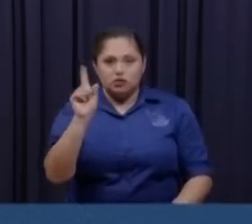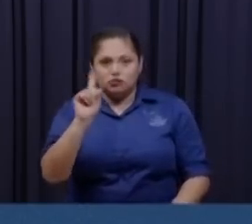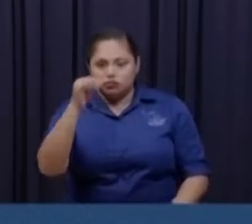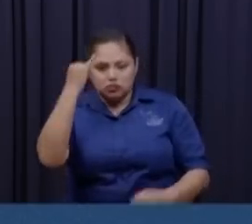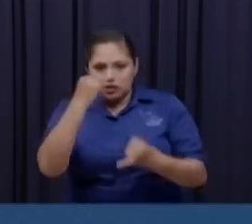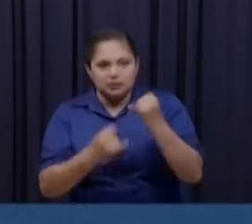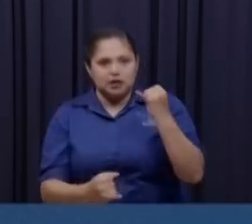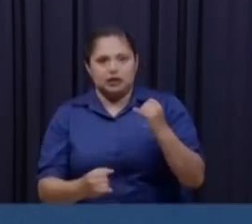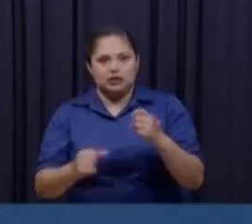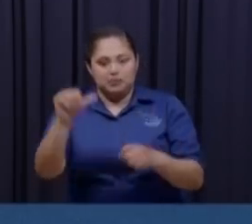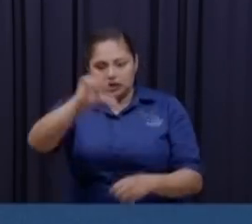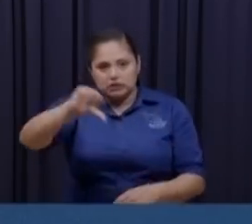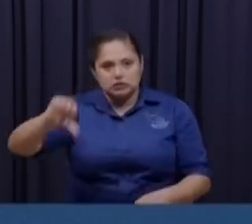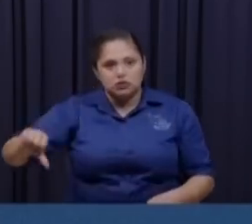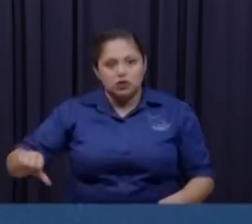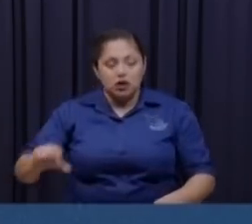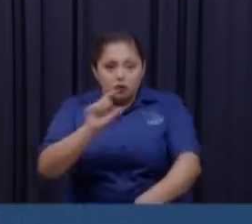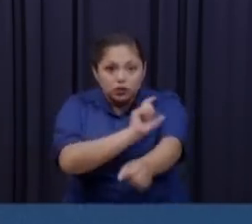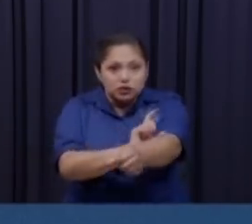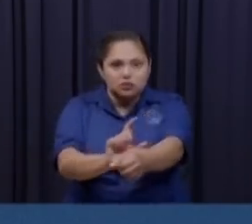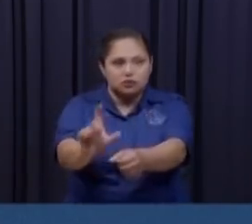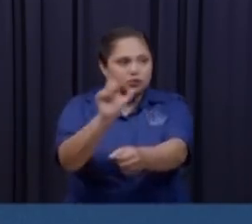Y sigue, mire, sigue.